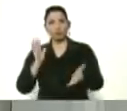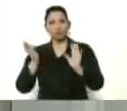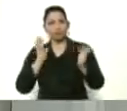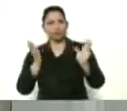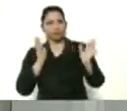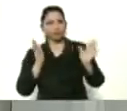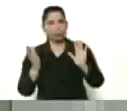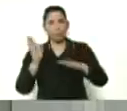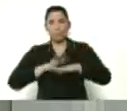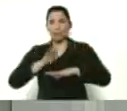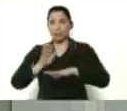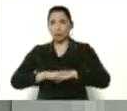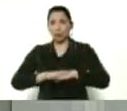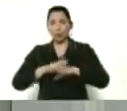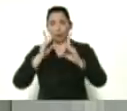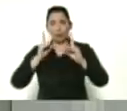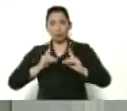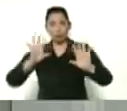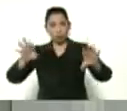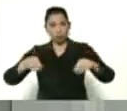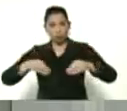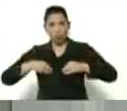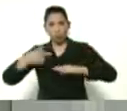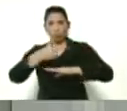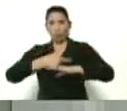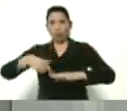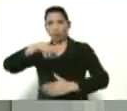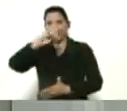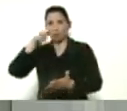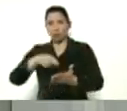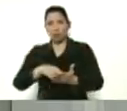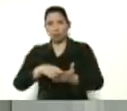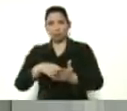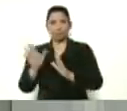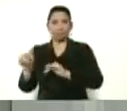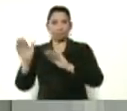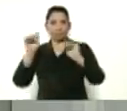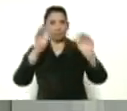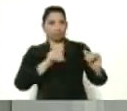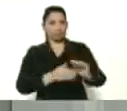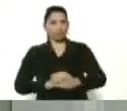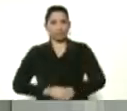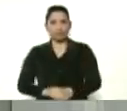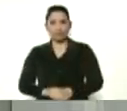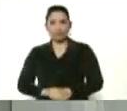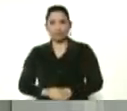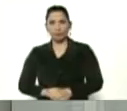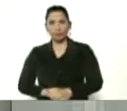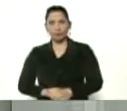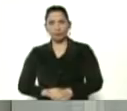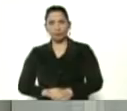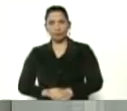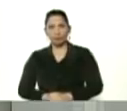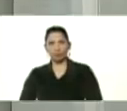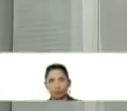lo que está sucediendo, las decisiones que ha tomado el Ejecutivo Nacional. Que tenga una feliz noche, nos vemos en una próxima oportunidad.